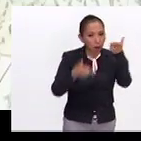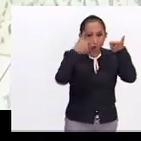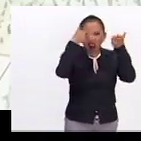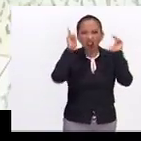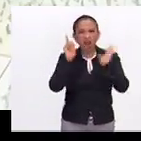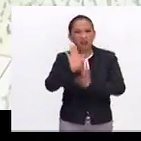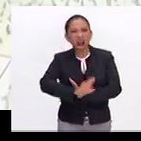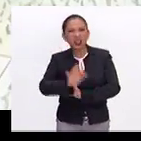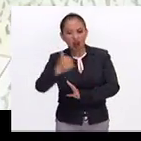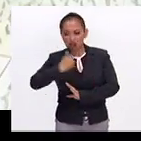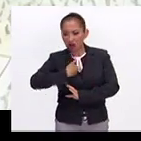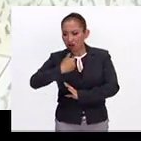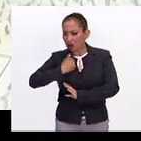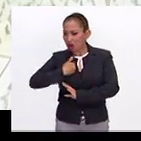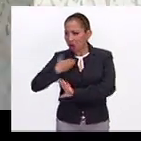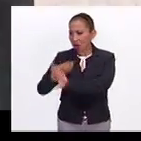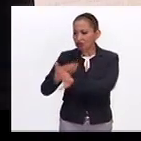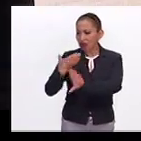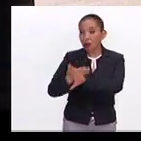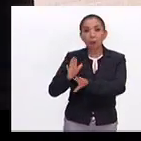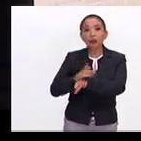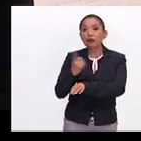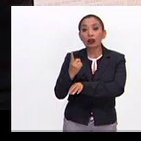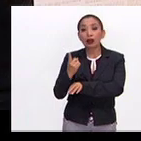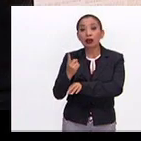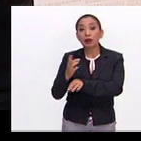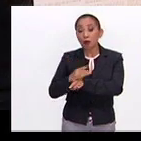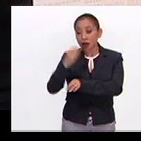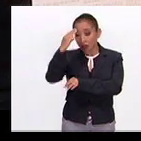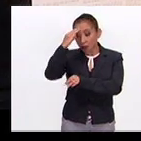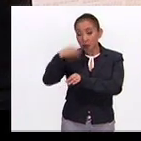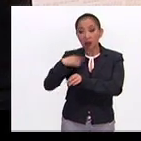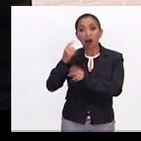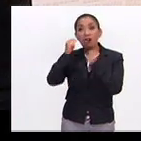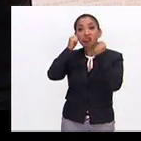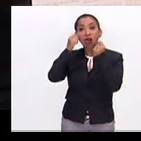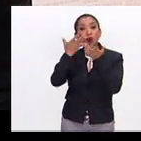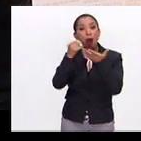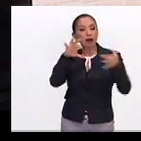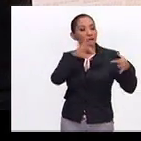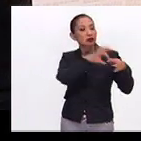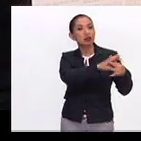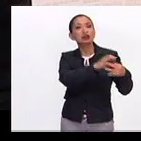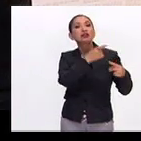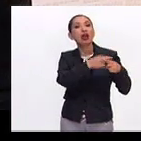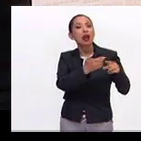vuelven autodestructivos porque simplemente no tendríamos racionalidad.